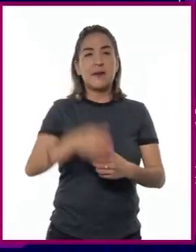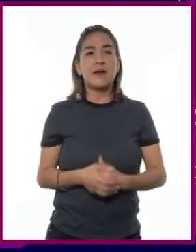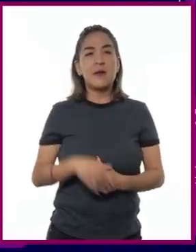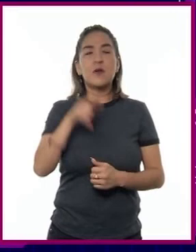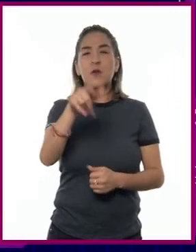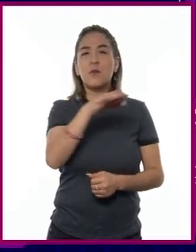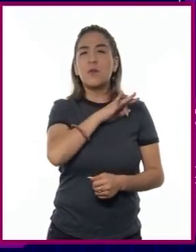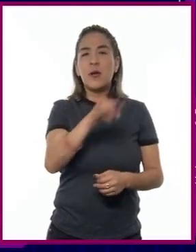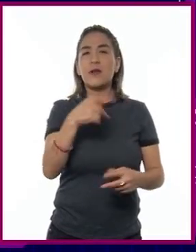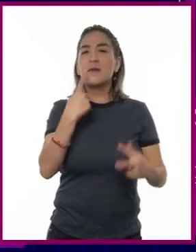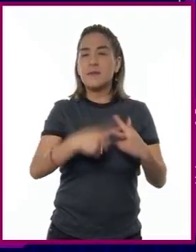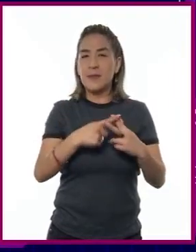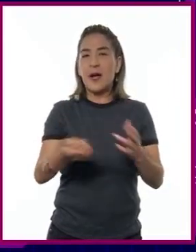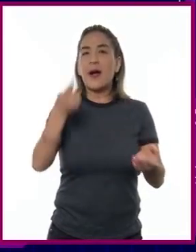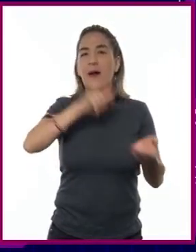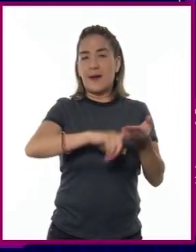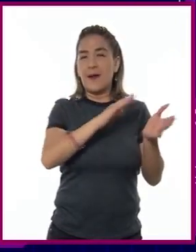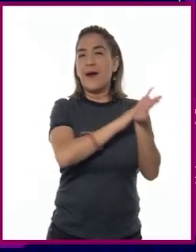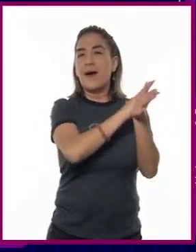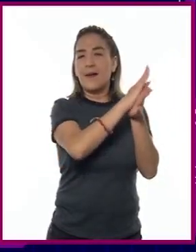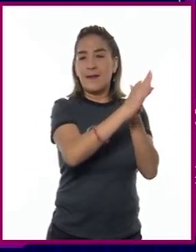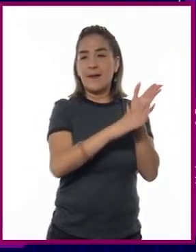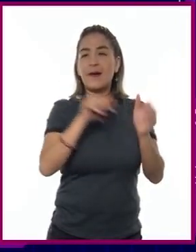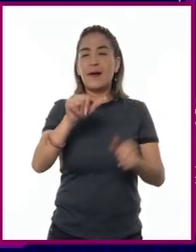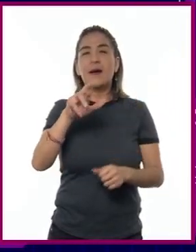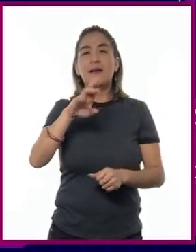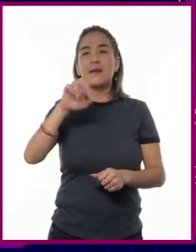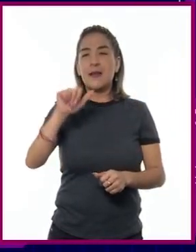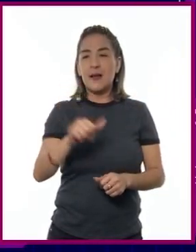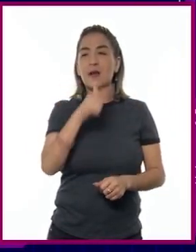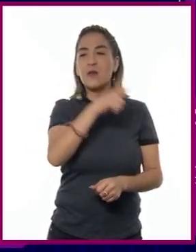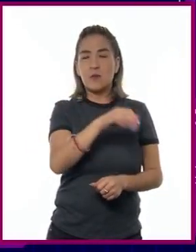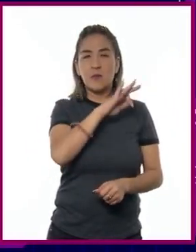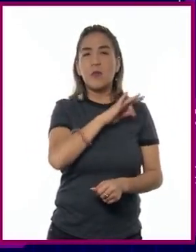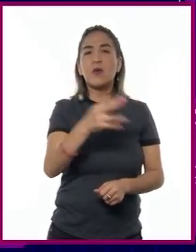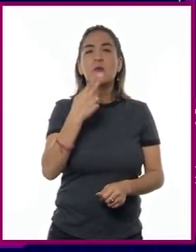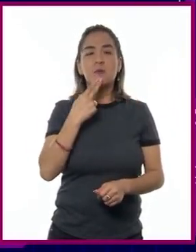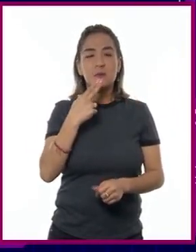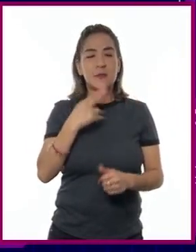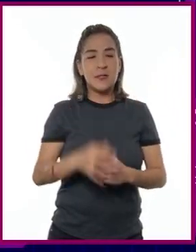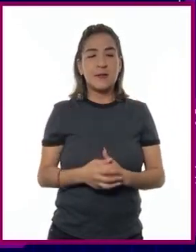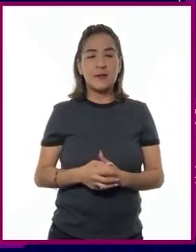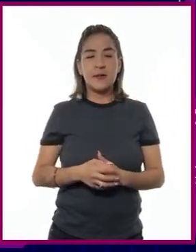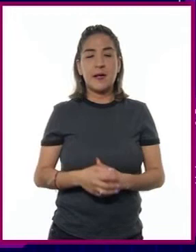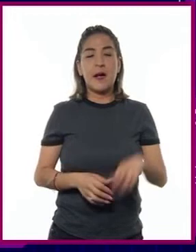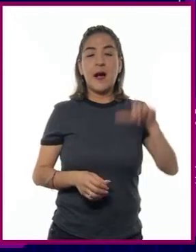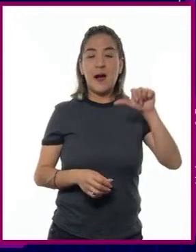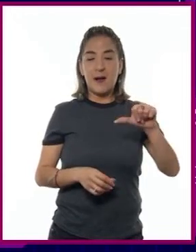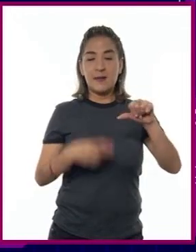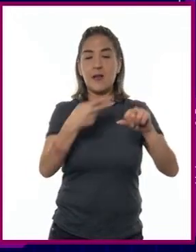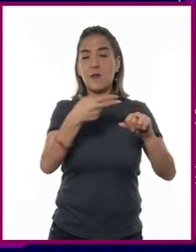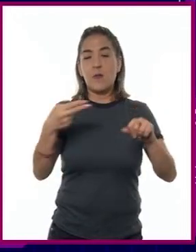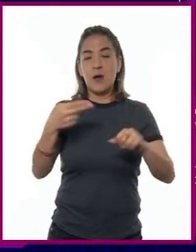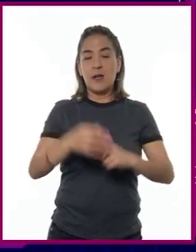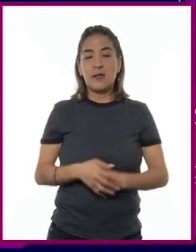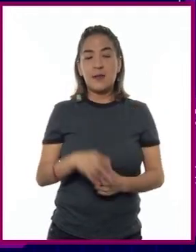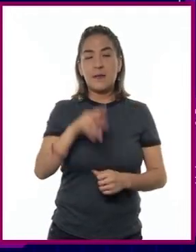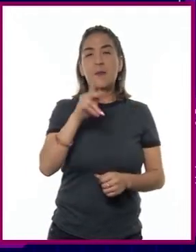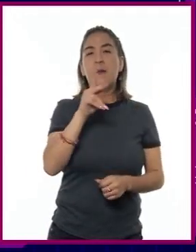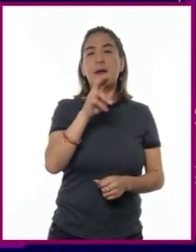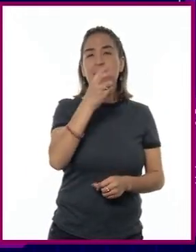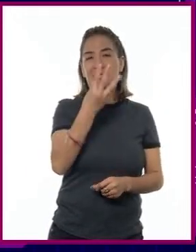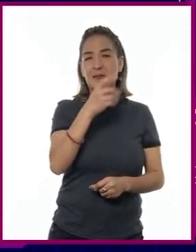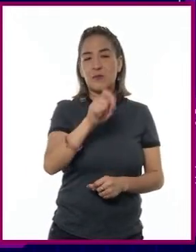puede calcular su área. Para eso, se puede utilizar la fórmula área es igual a